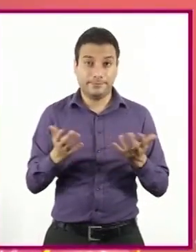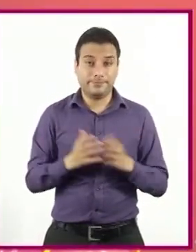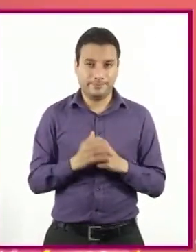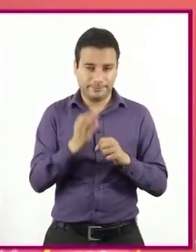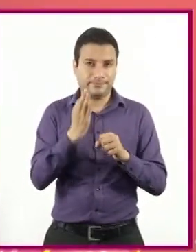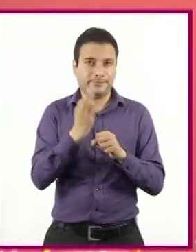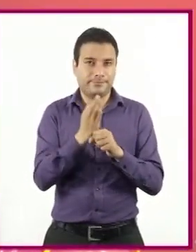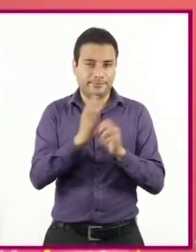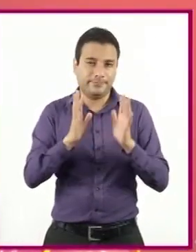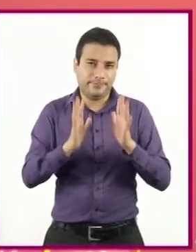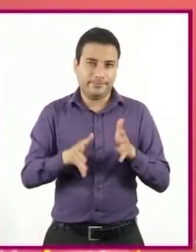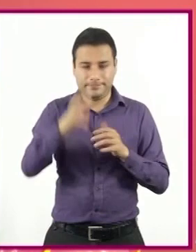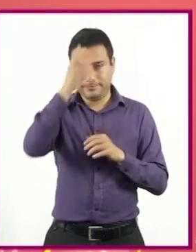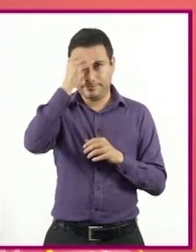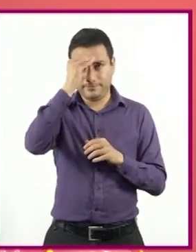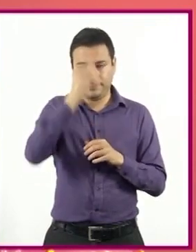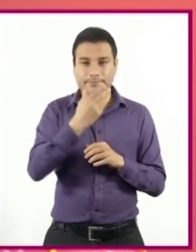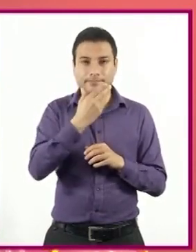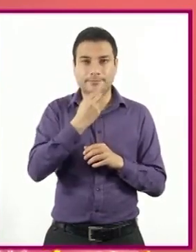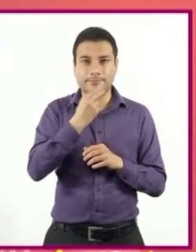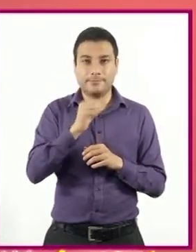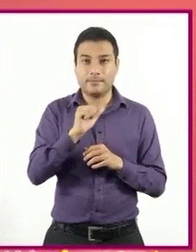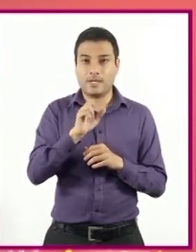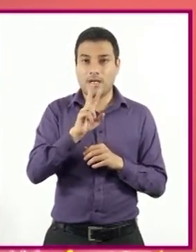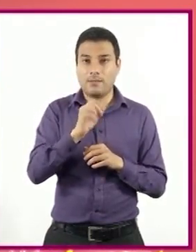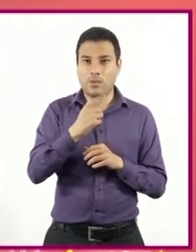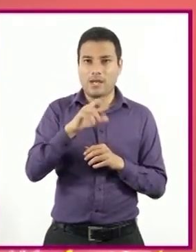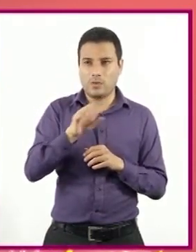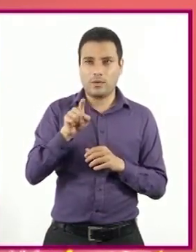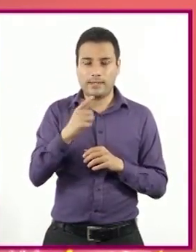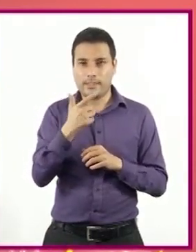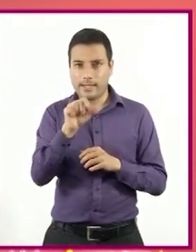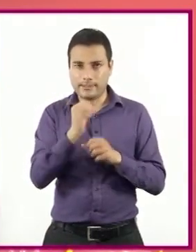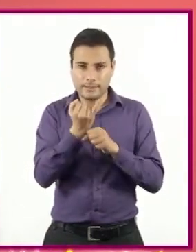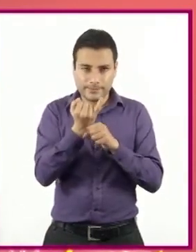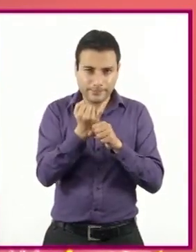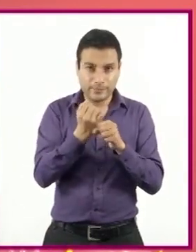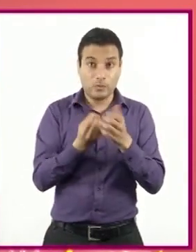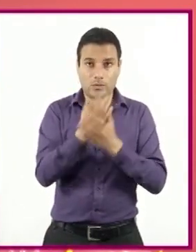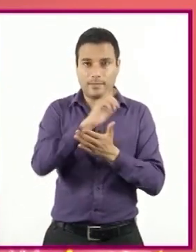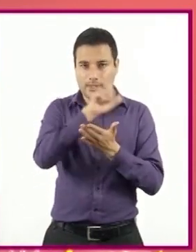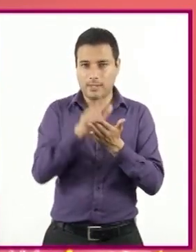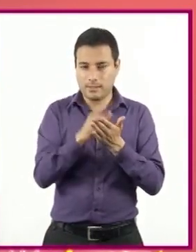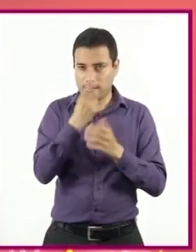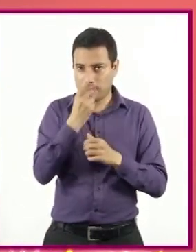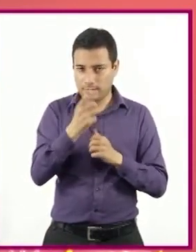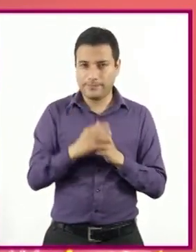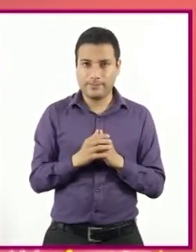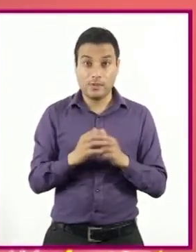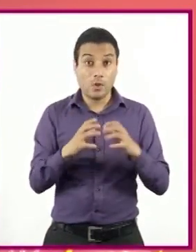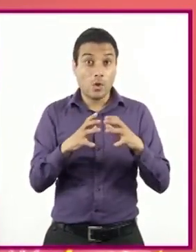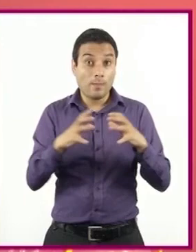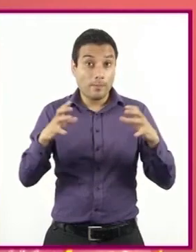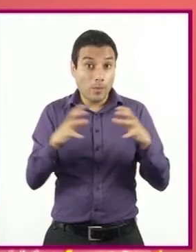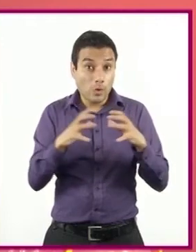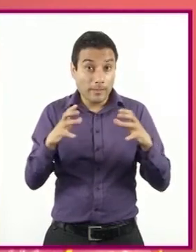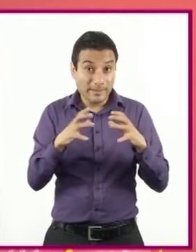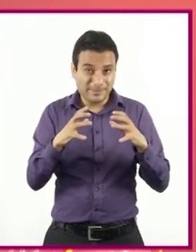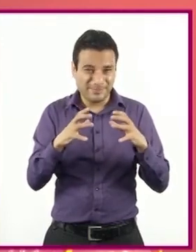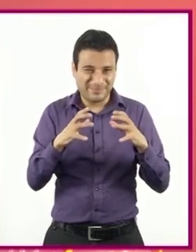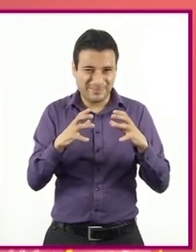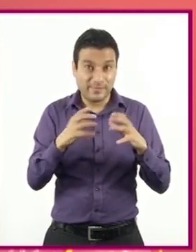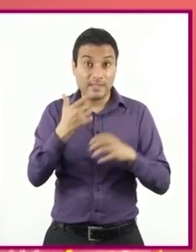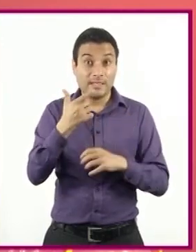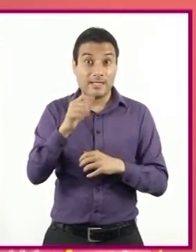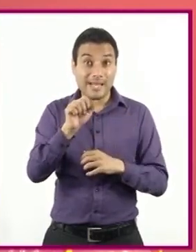Amadeo Avogadro realizó investigaciones de los gases y estableció una ley que dice: volúmenes iguales de distintas